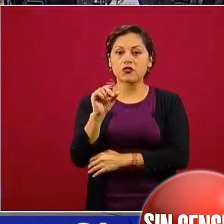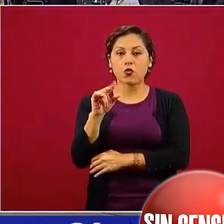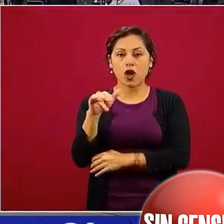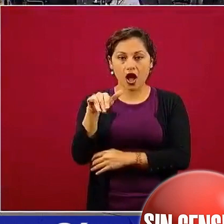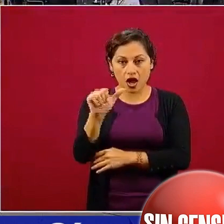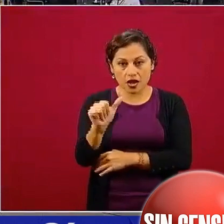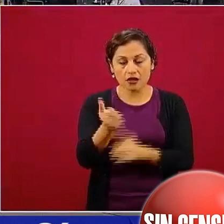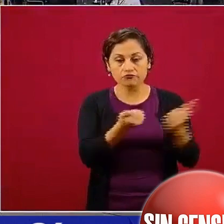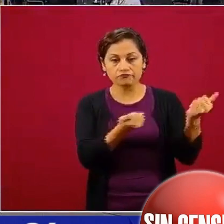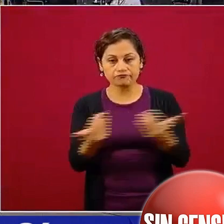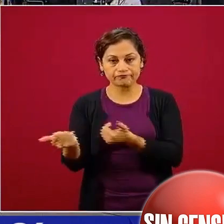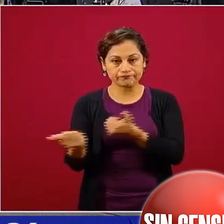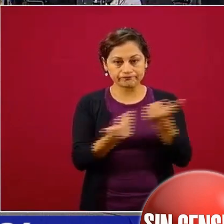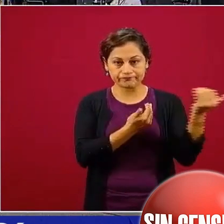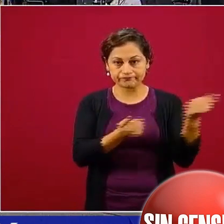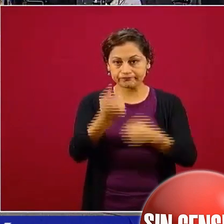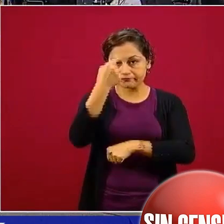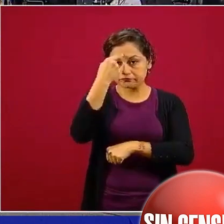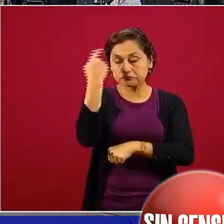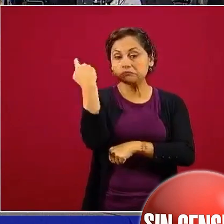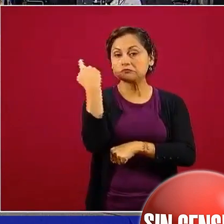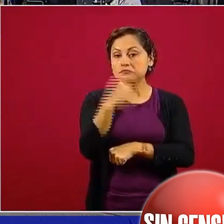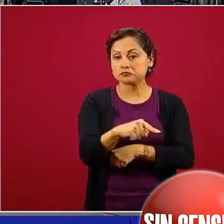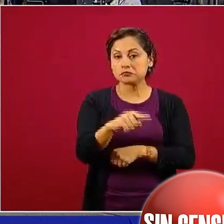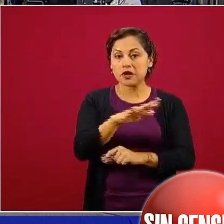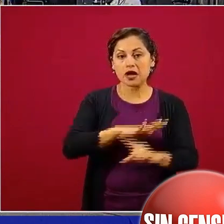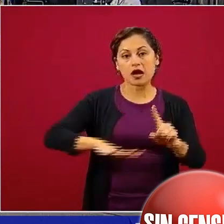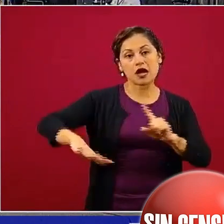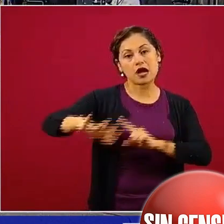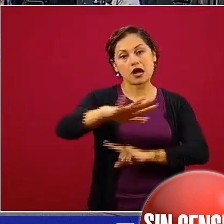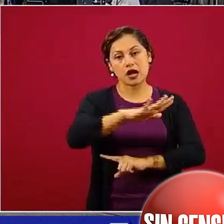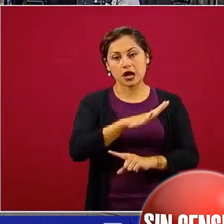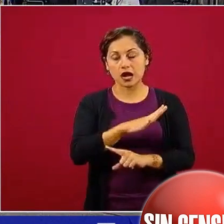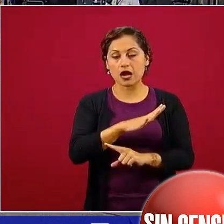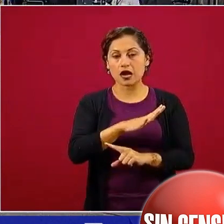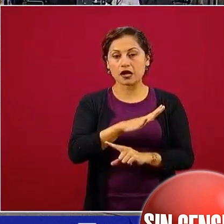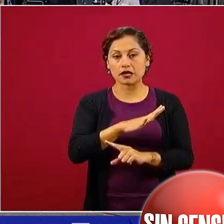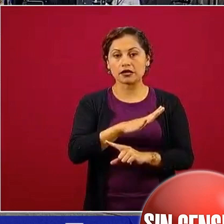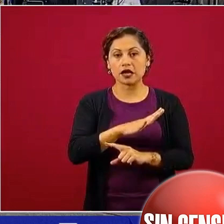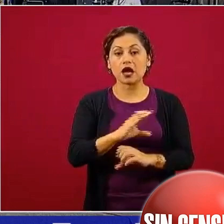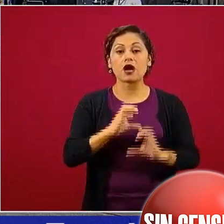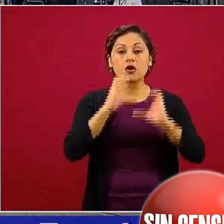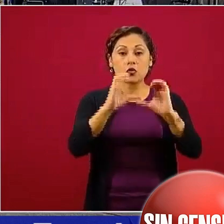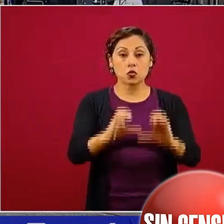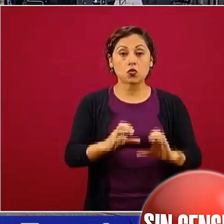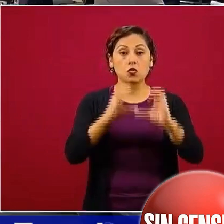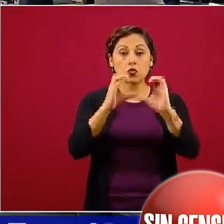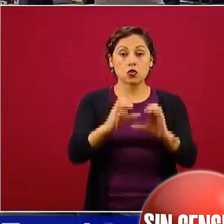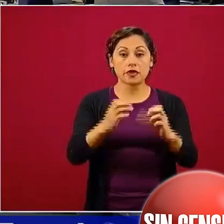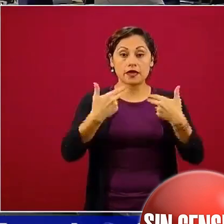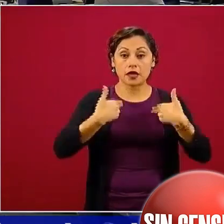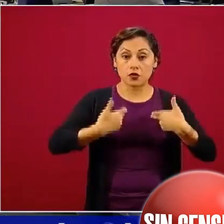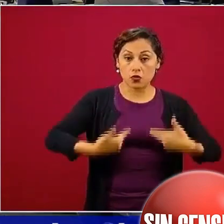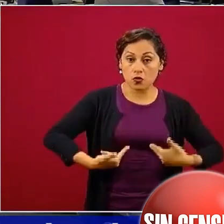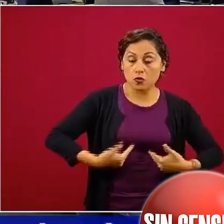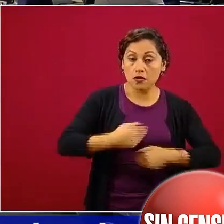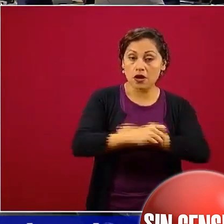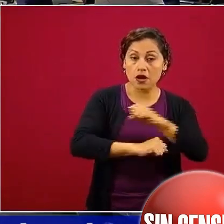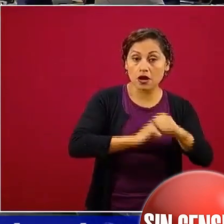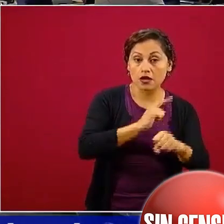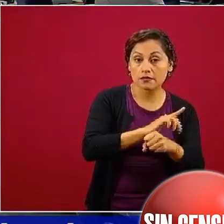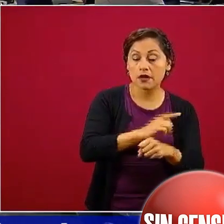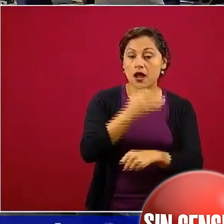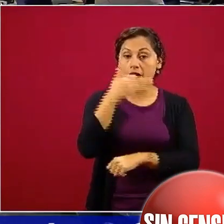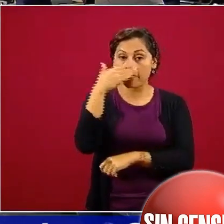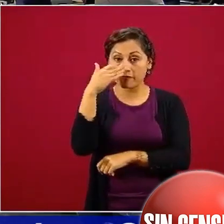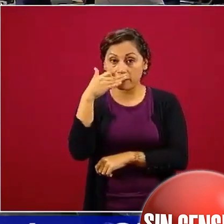para cuidar sobre todo la salud humana, la sanidad de la flora y la fauna, el medio ambiente y el patrimonio cultural.